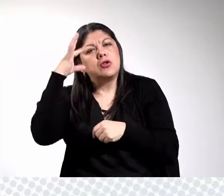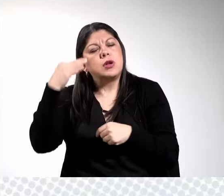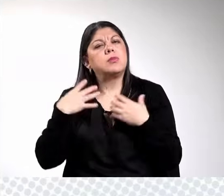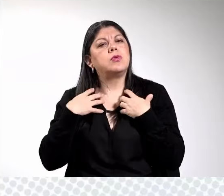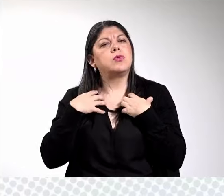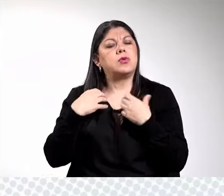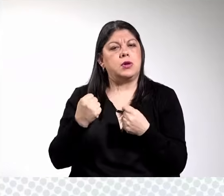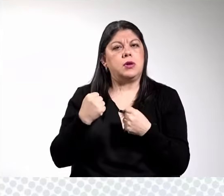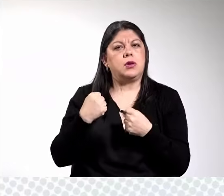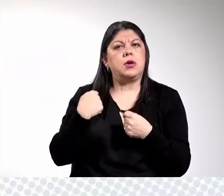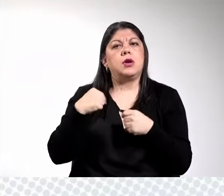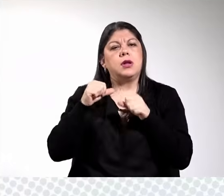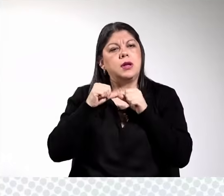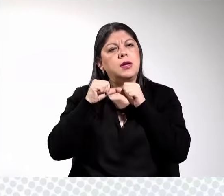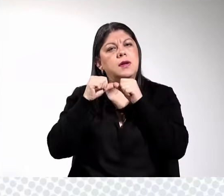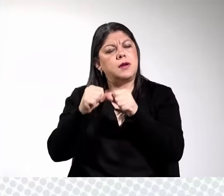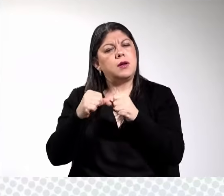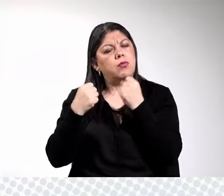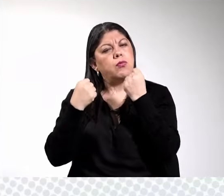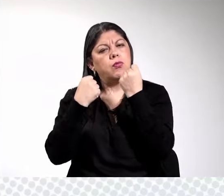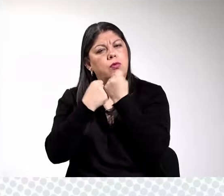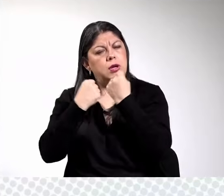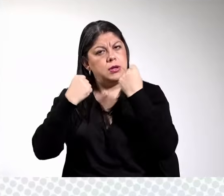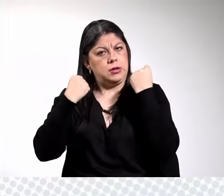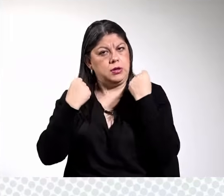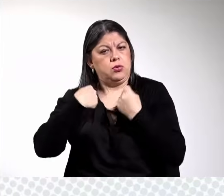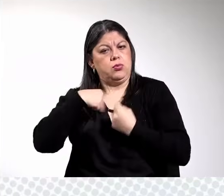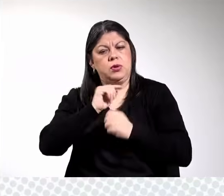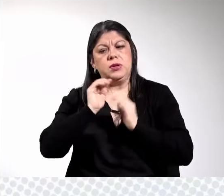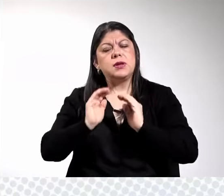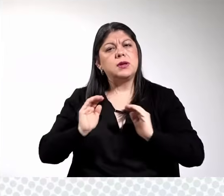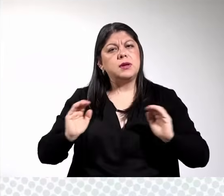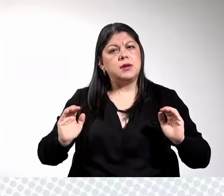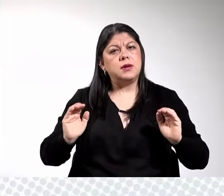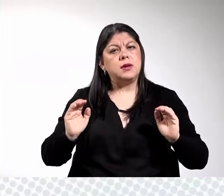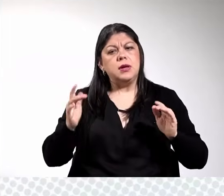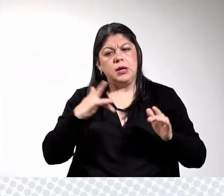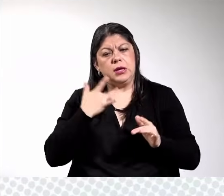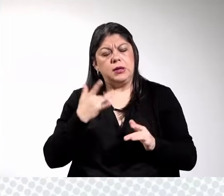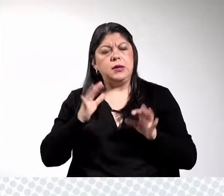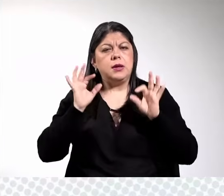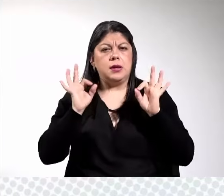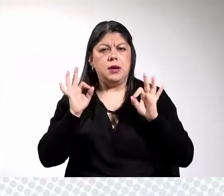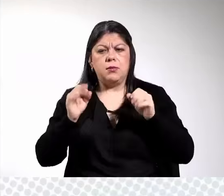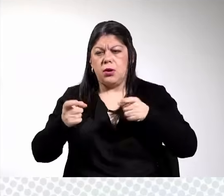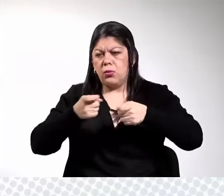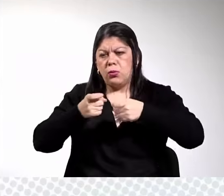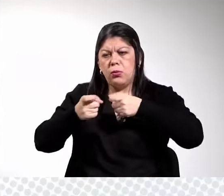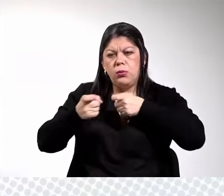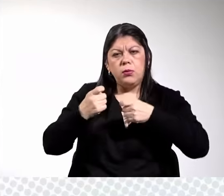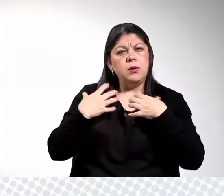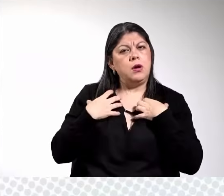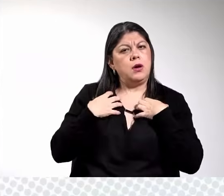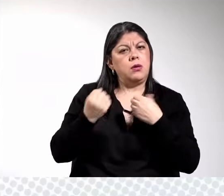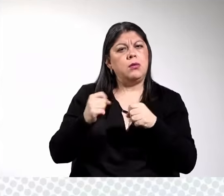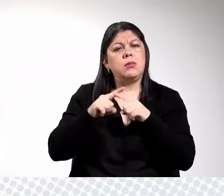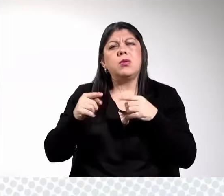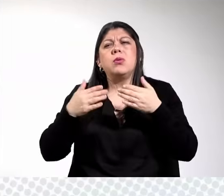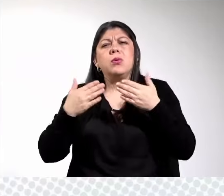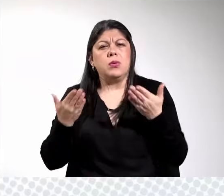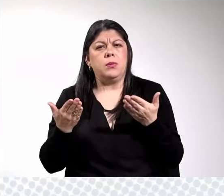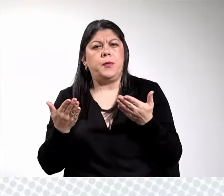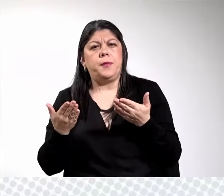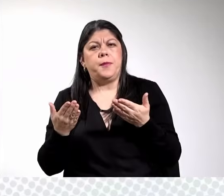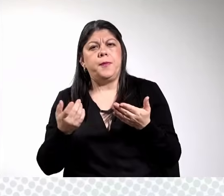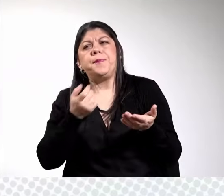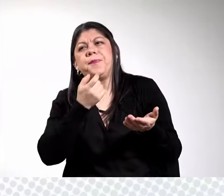que tenemos que seguir fortaleciendo esa niñez, que esté bien controlada en su salud, pero como si ahora,